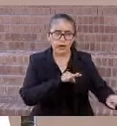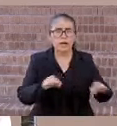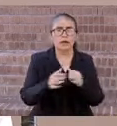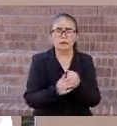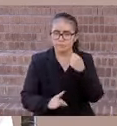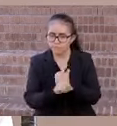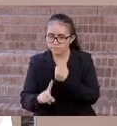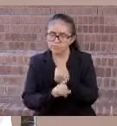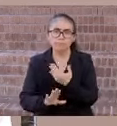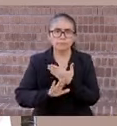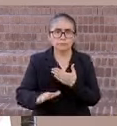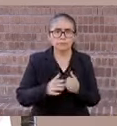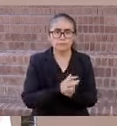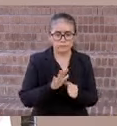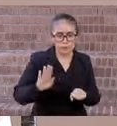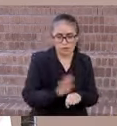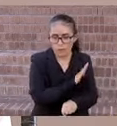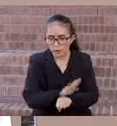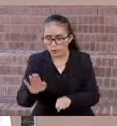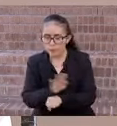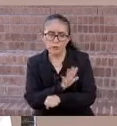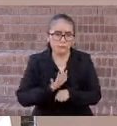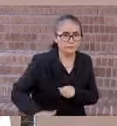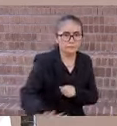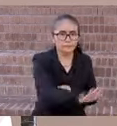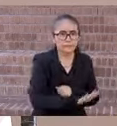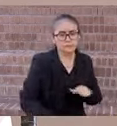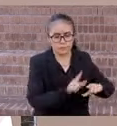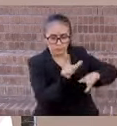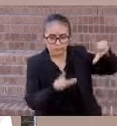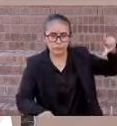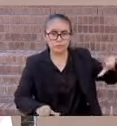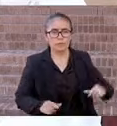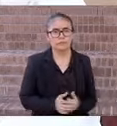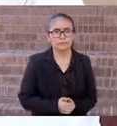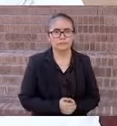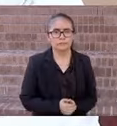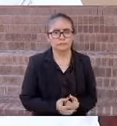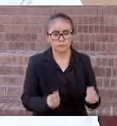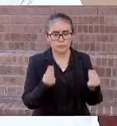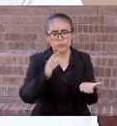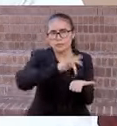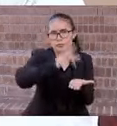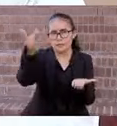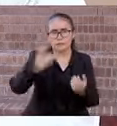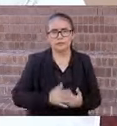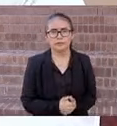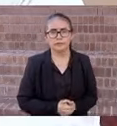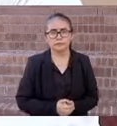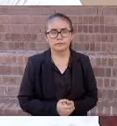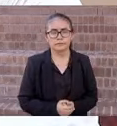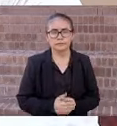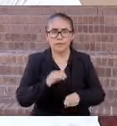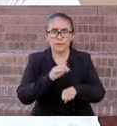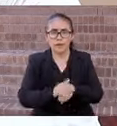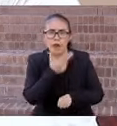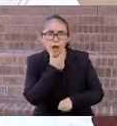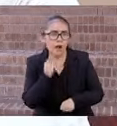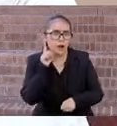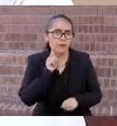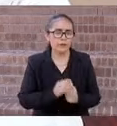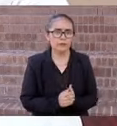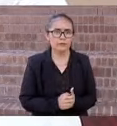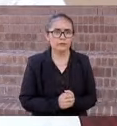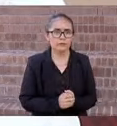y garantizar el bienestar de nuestro pueblo muchas gracias amigas amigos